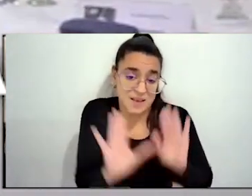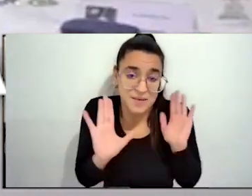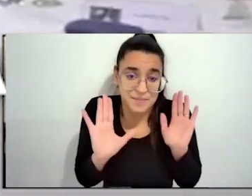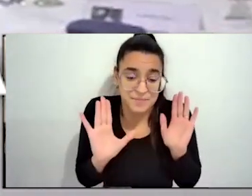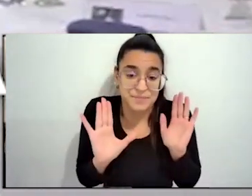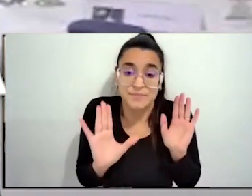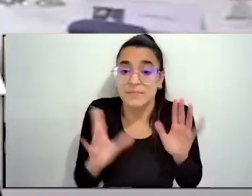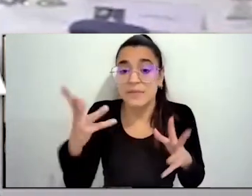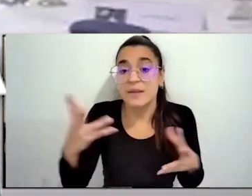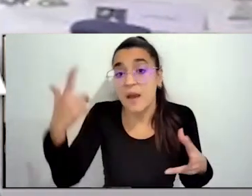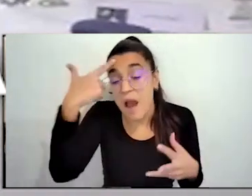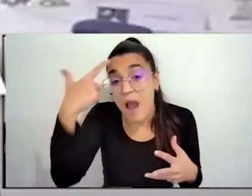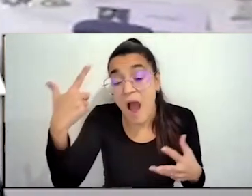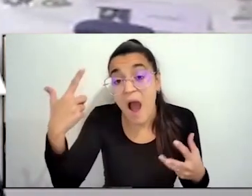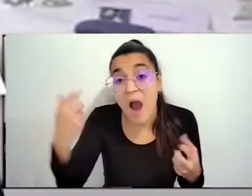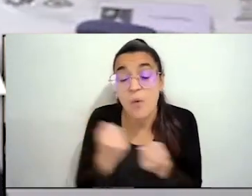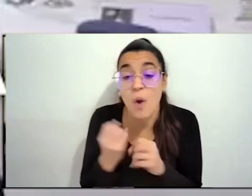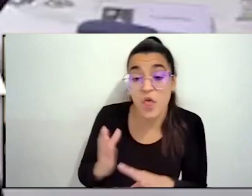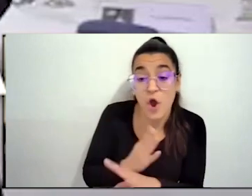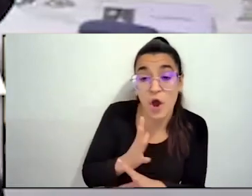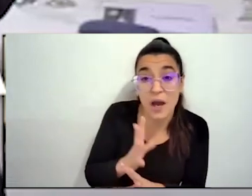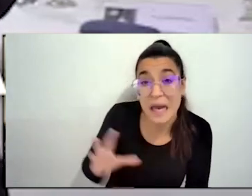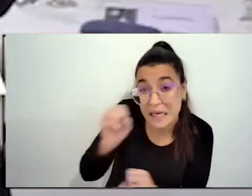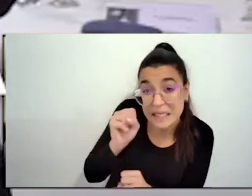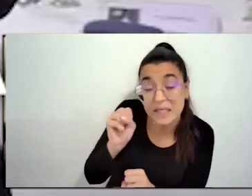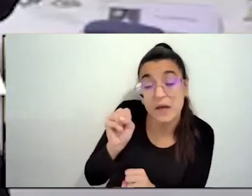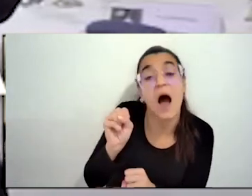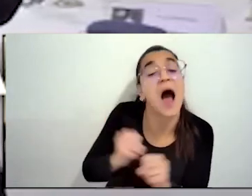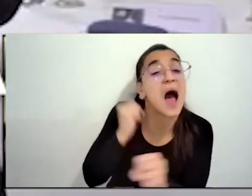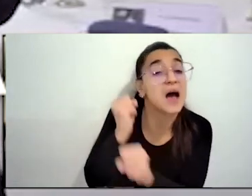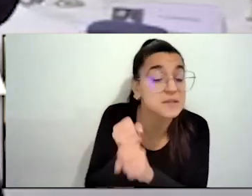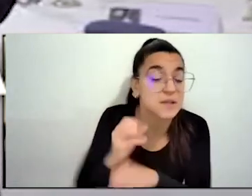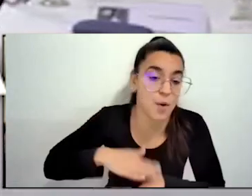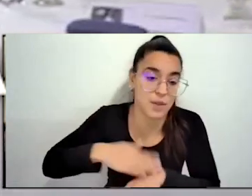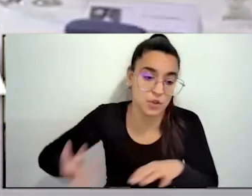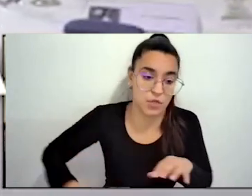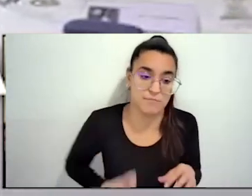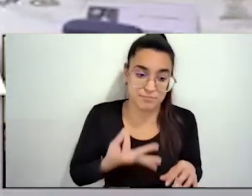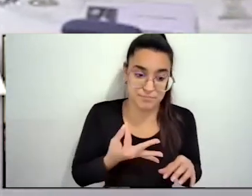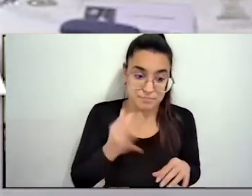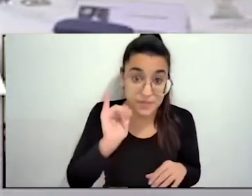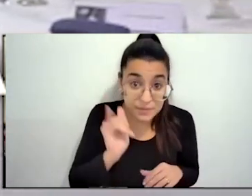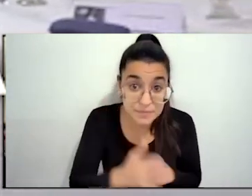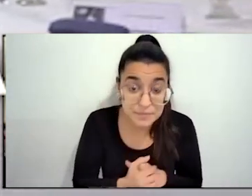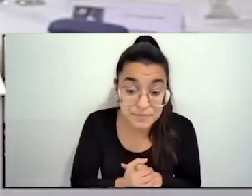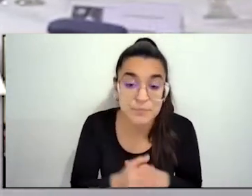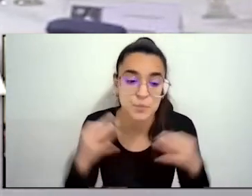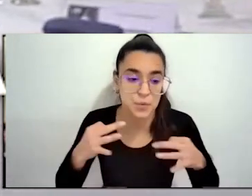del consentimiento puede darse hasta el momento de la implantación. ¿Sí? Muy bien.